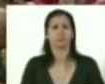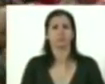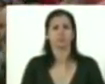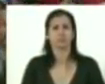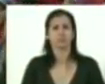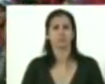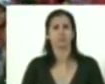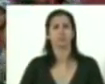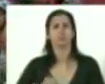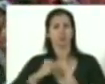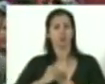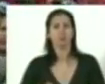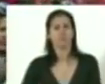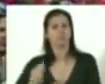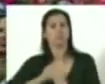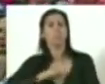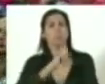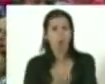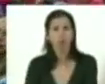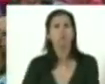cada vez más empoderado,